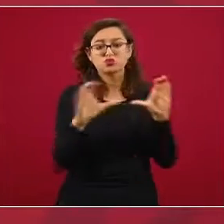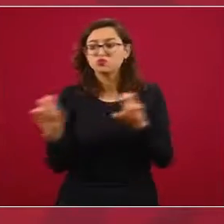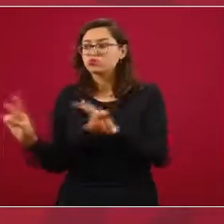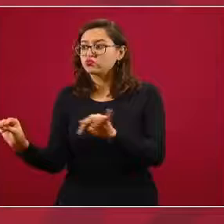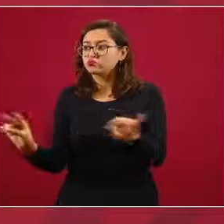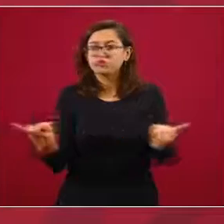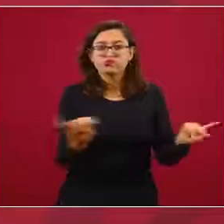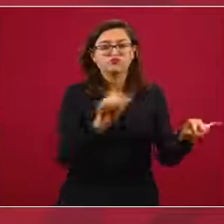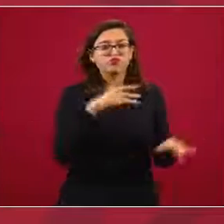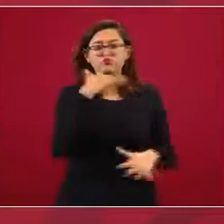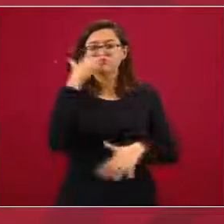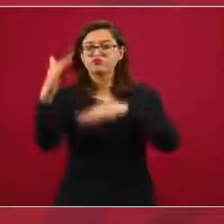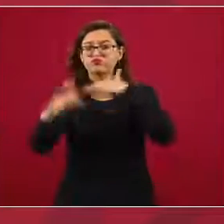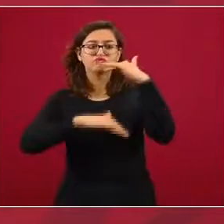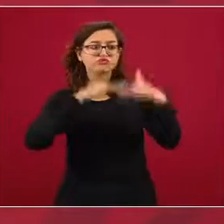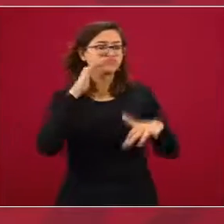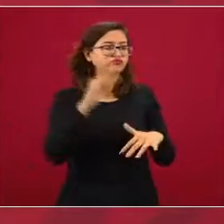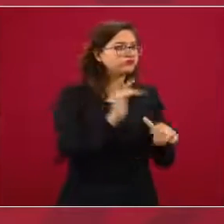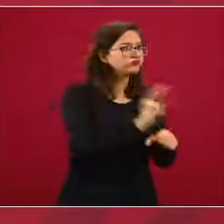Porque